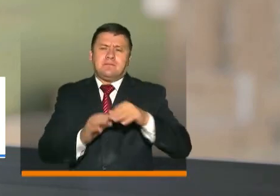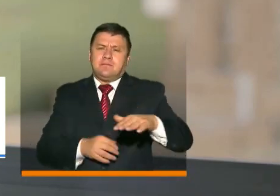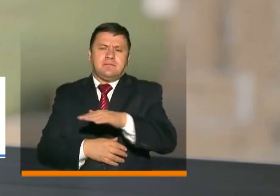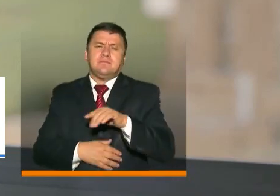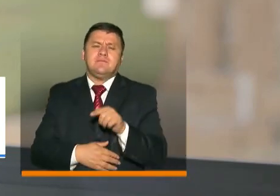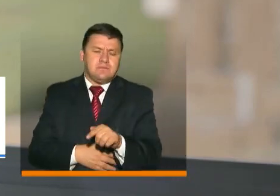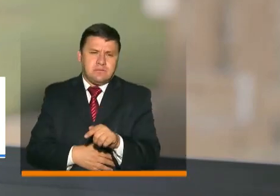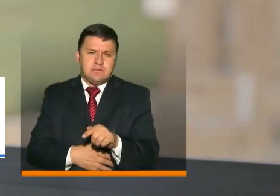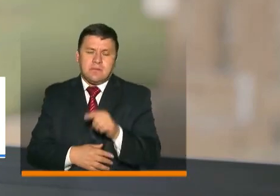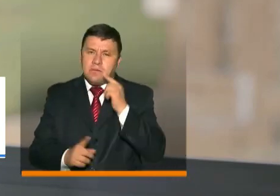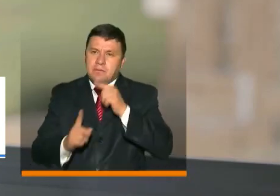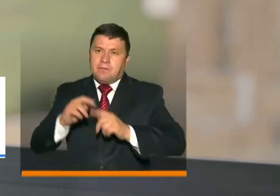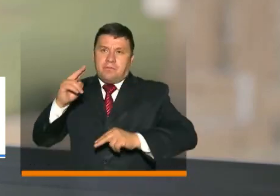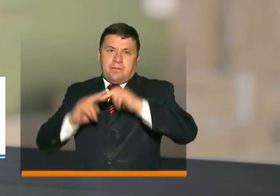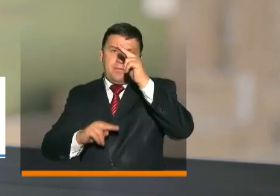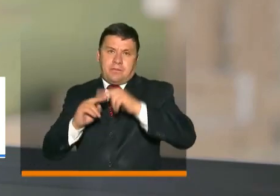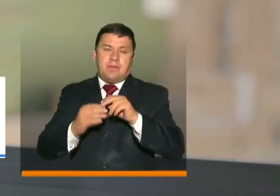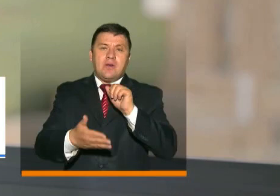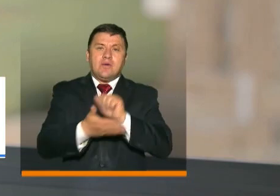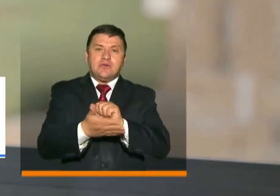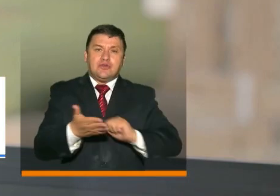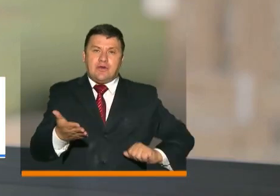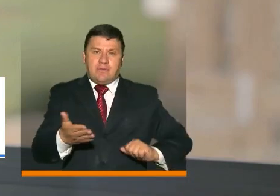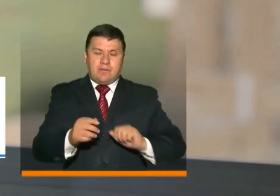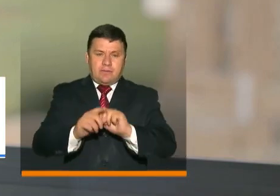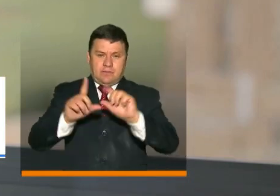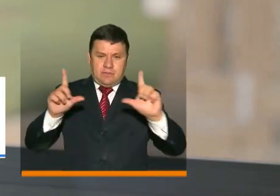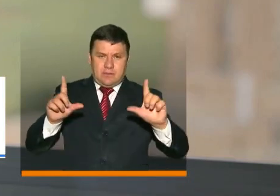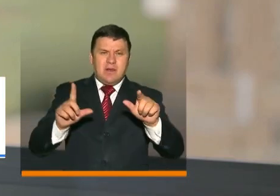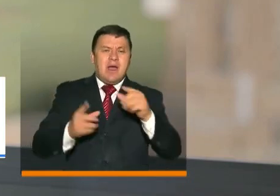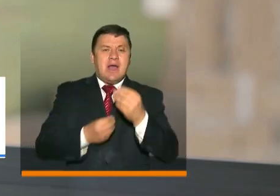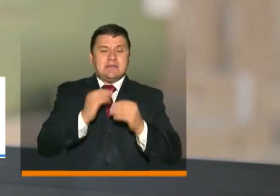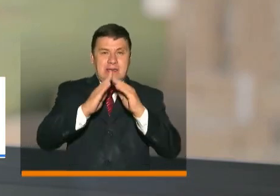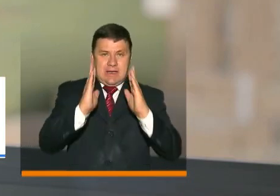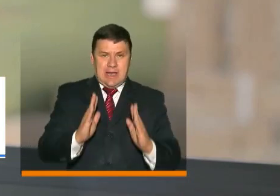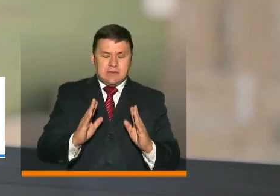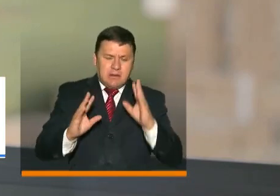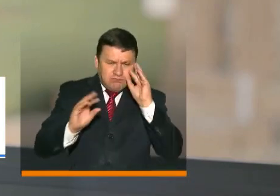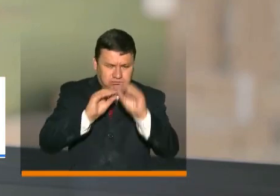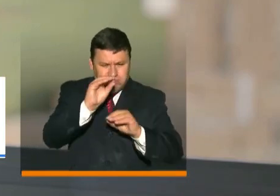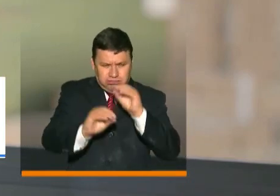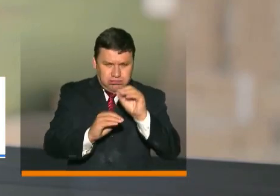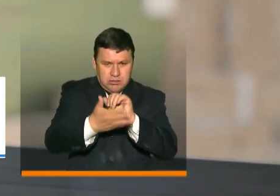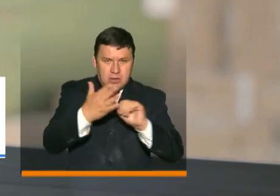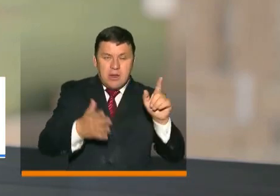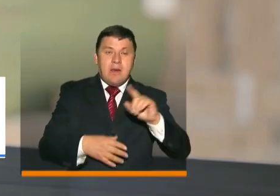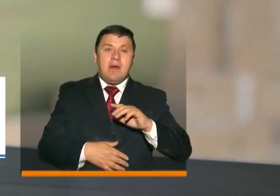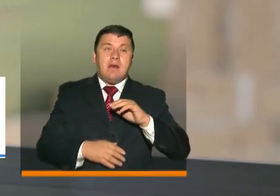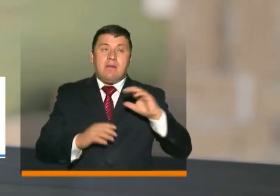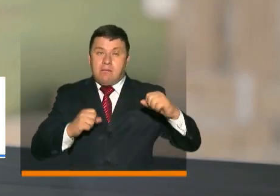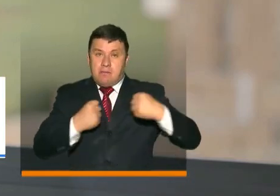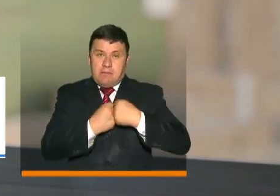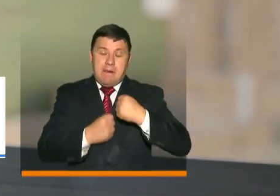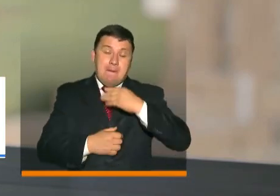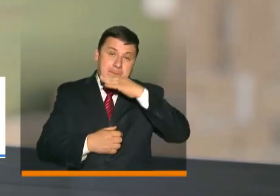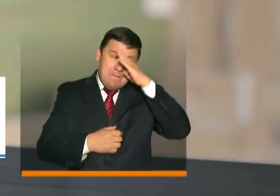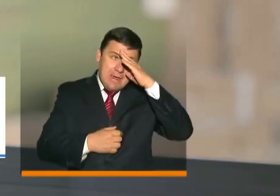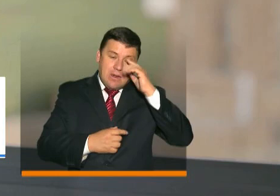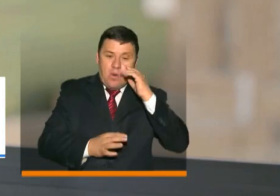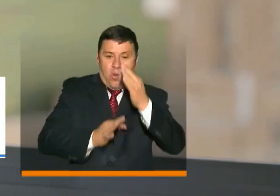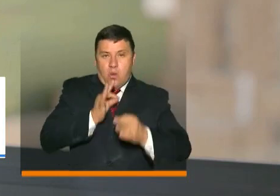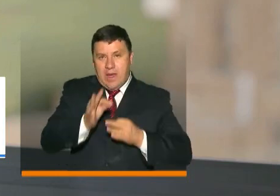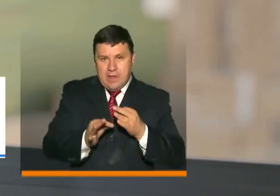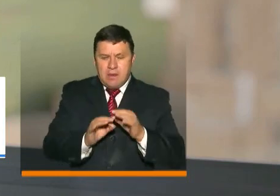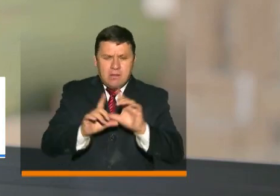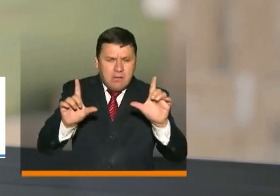importante es la construcción de un software que se llama CES en Casa, articulado con Medellín Te Cuida, que tiene que ver